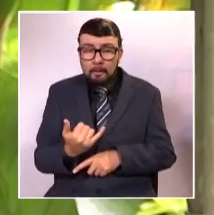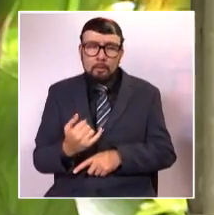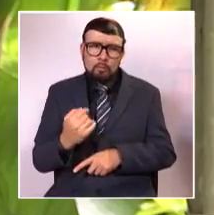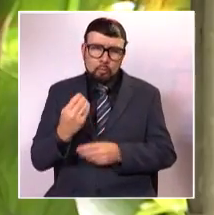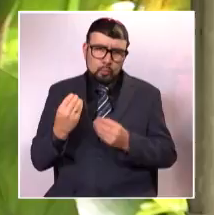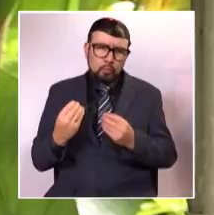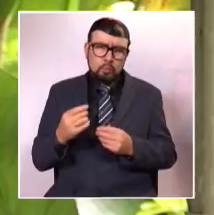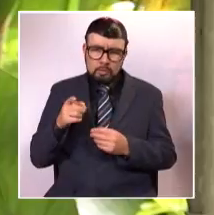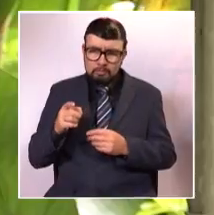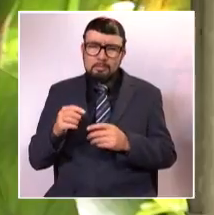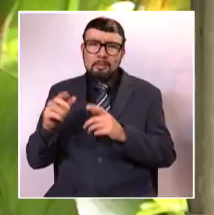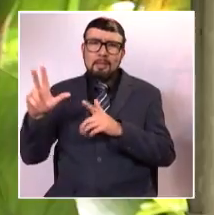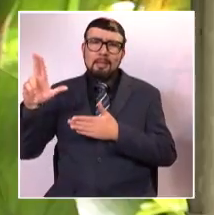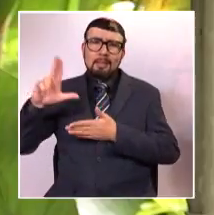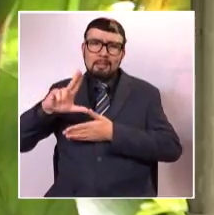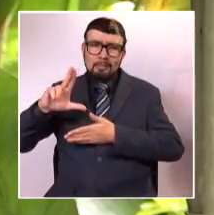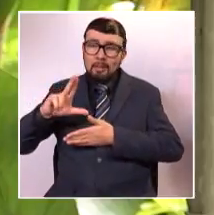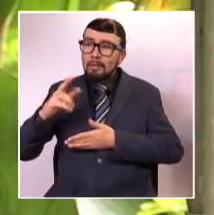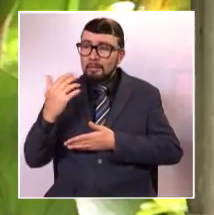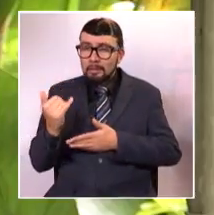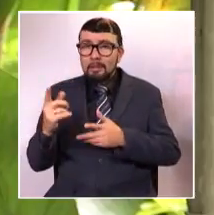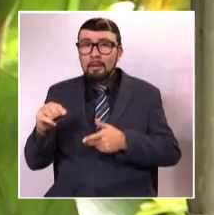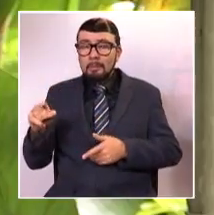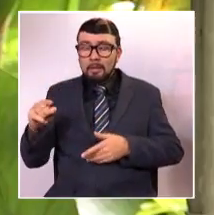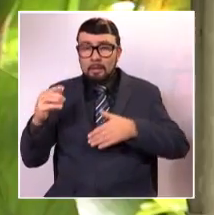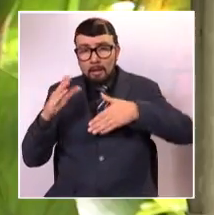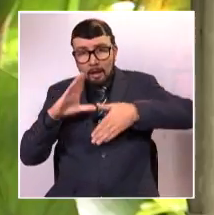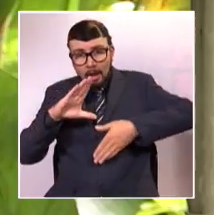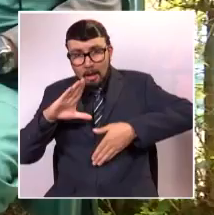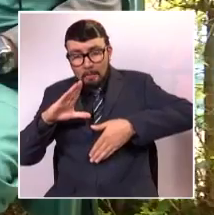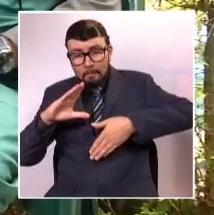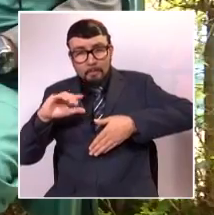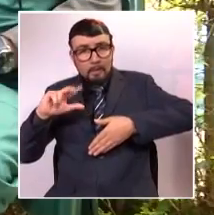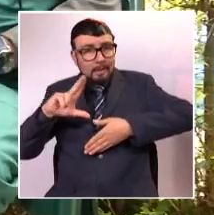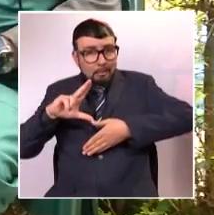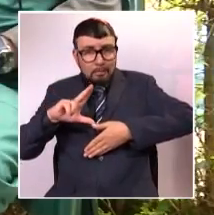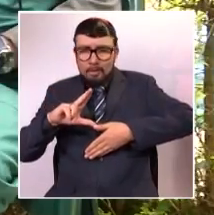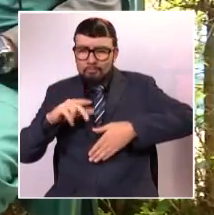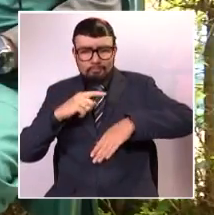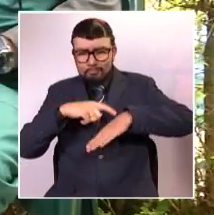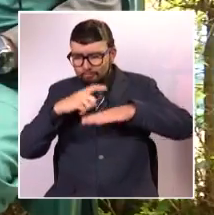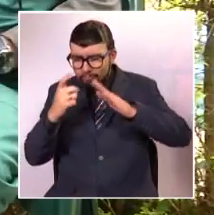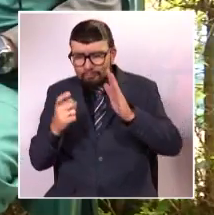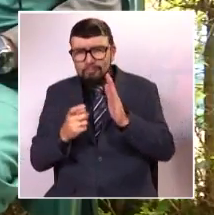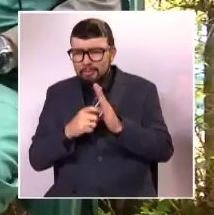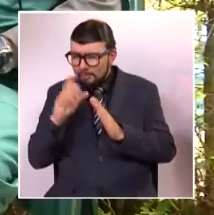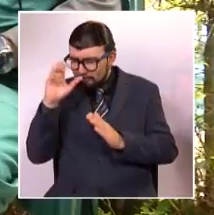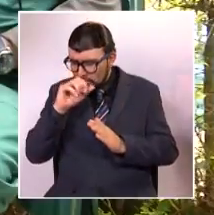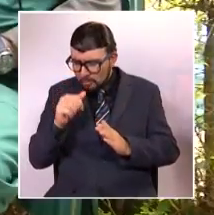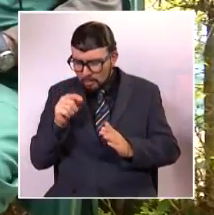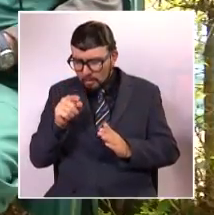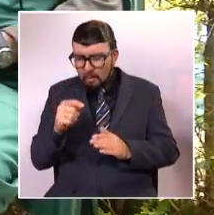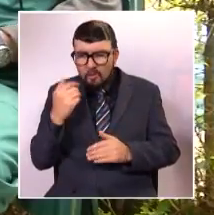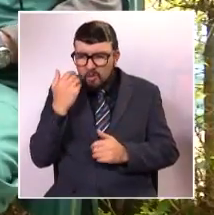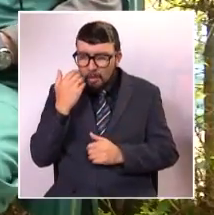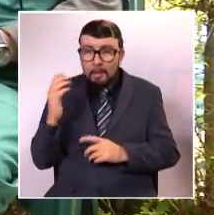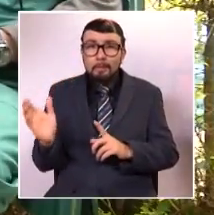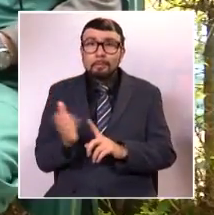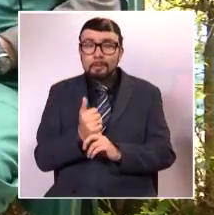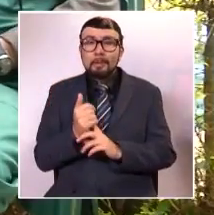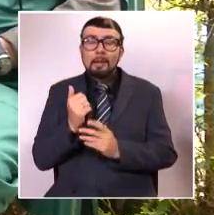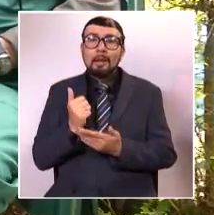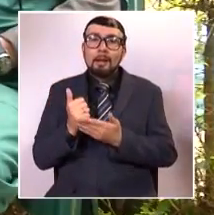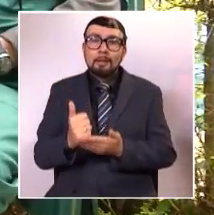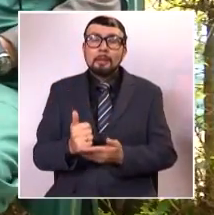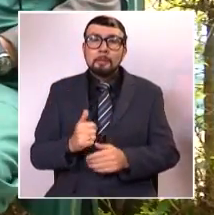altos de Latinoamérica y de América en general en los diagnósticos. Doctor José Luis, explícanos como